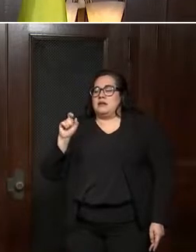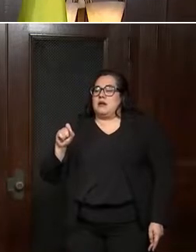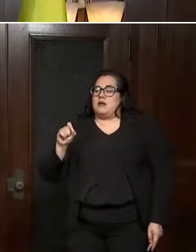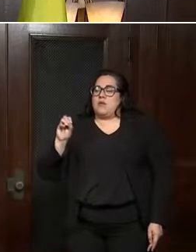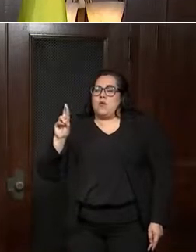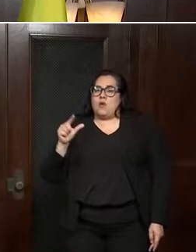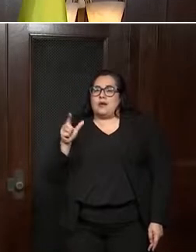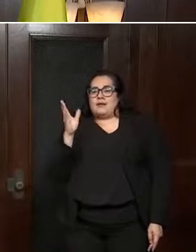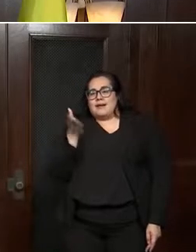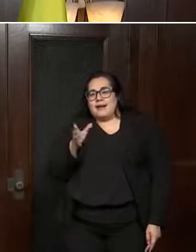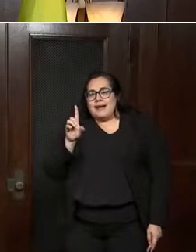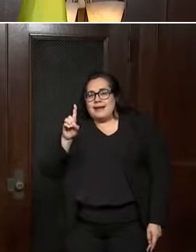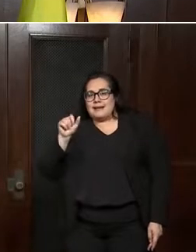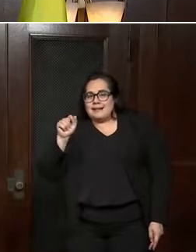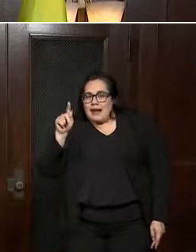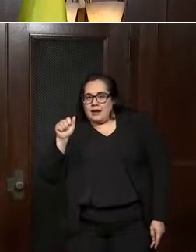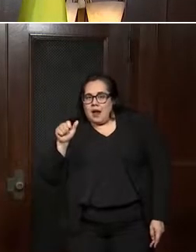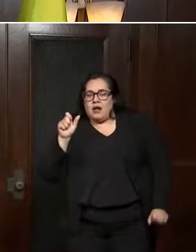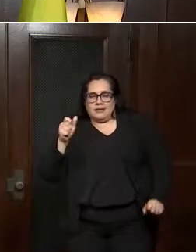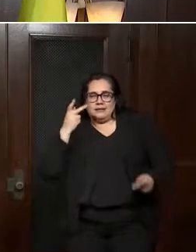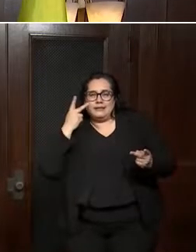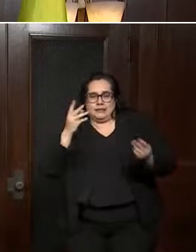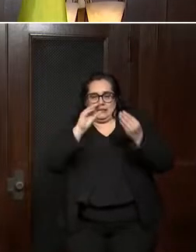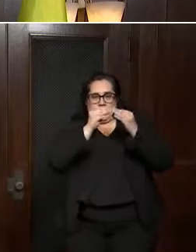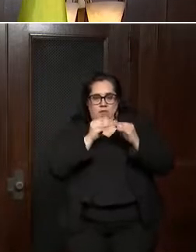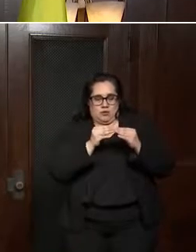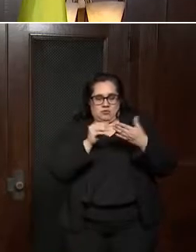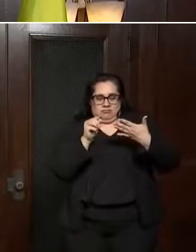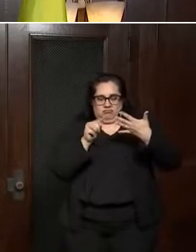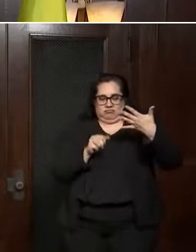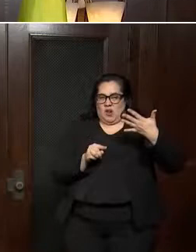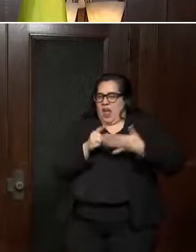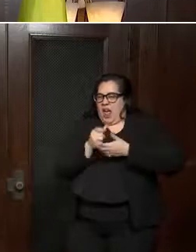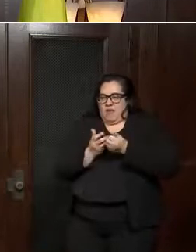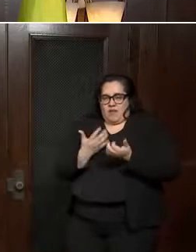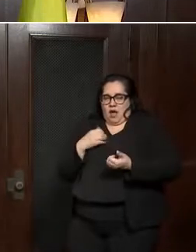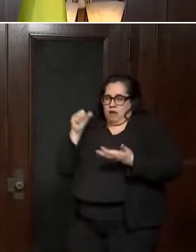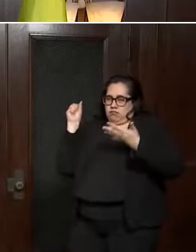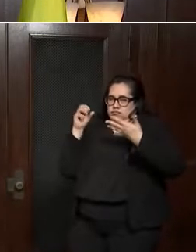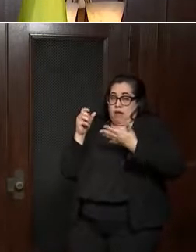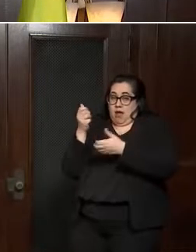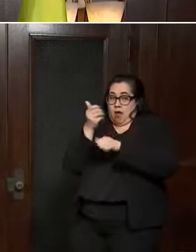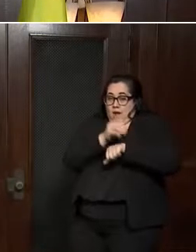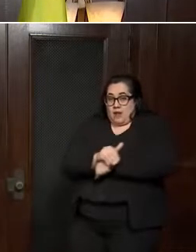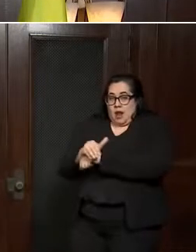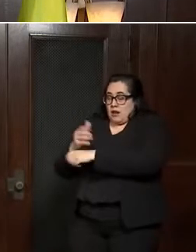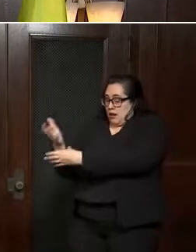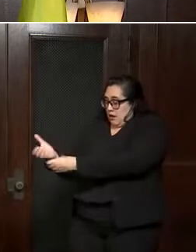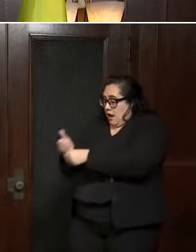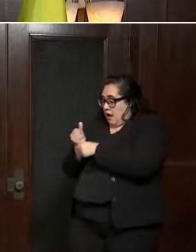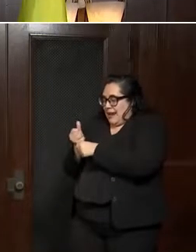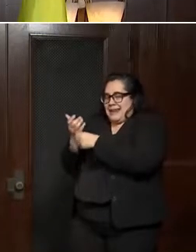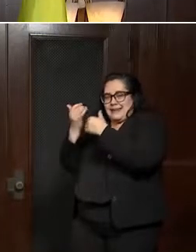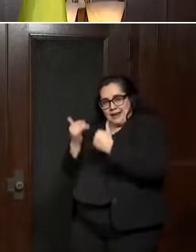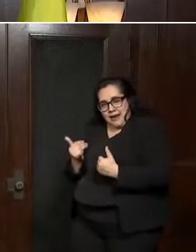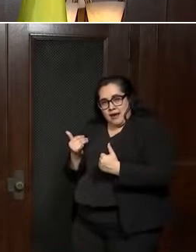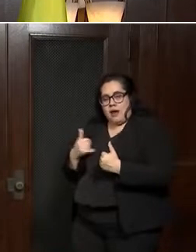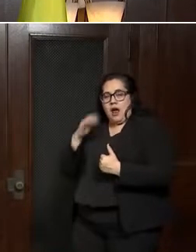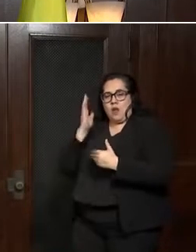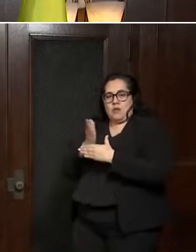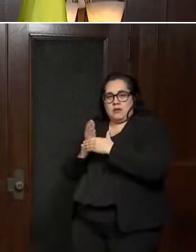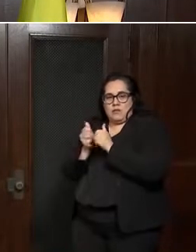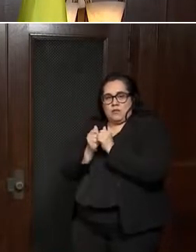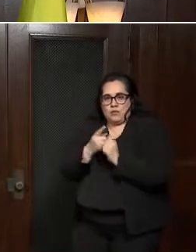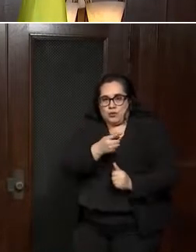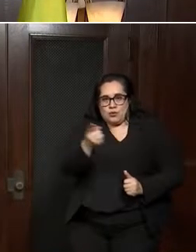coronavirus.lacity.org/data por esta información. Esta es la información que yo recibí cada noche y ahora es